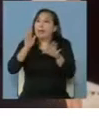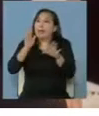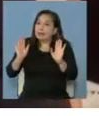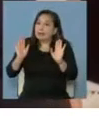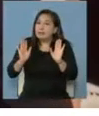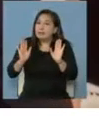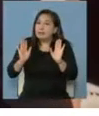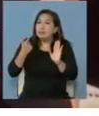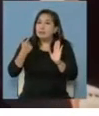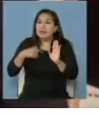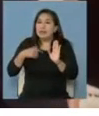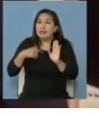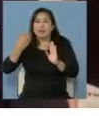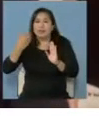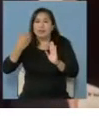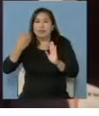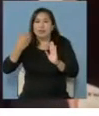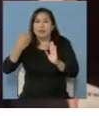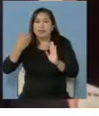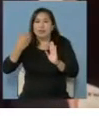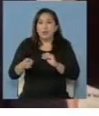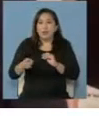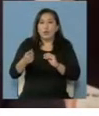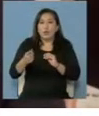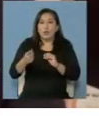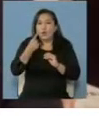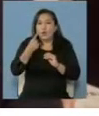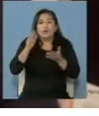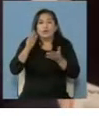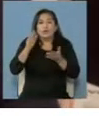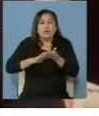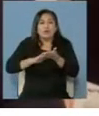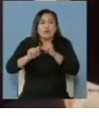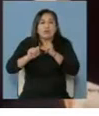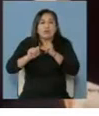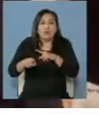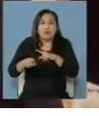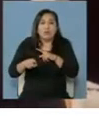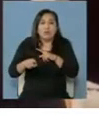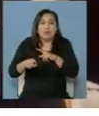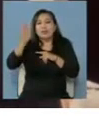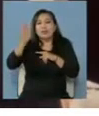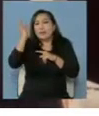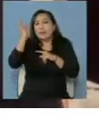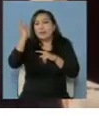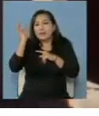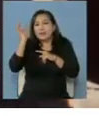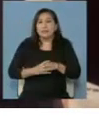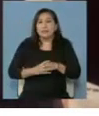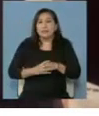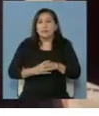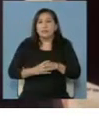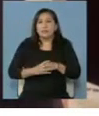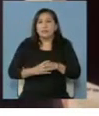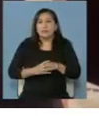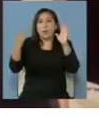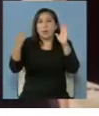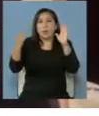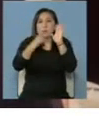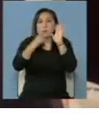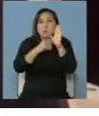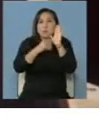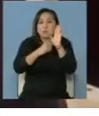de un destrato absoluto que se produzcan estas situaciones, considerando algo muy puntualmente de